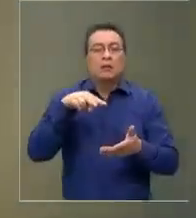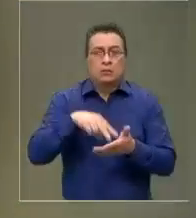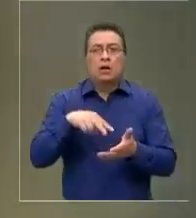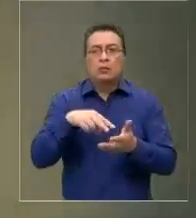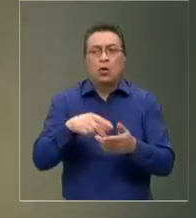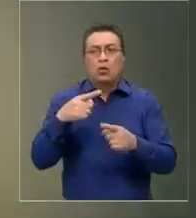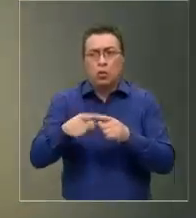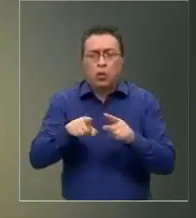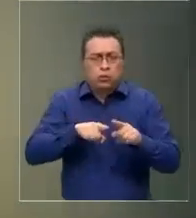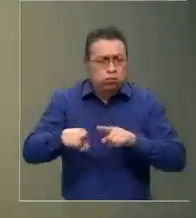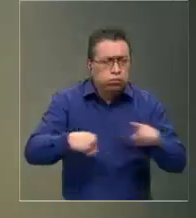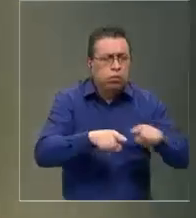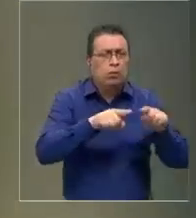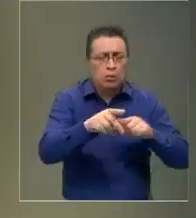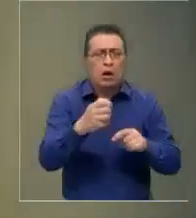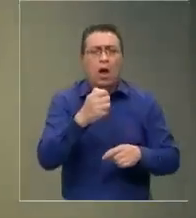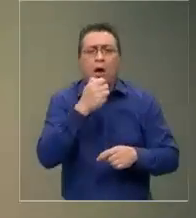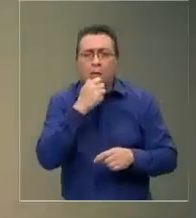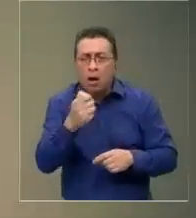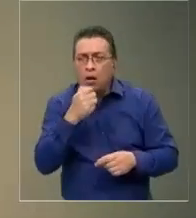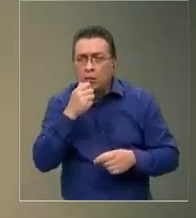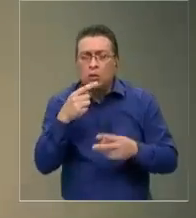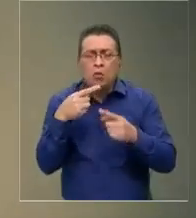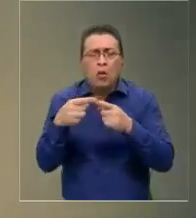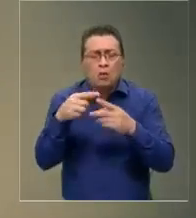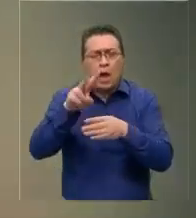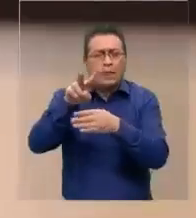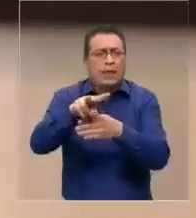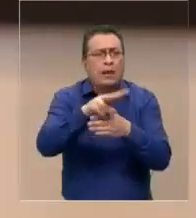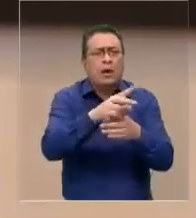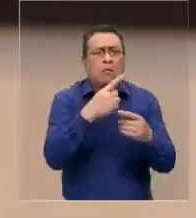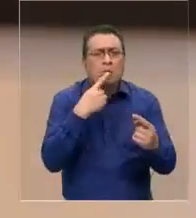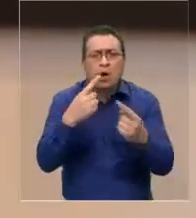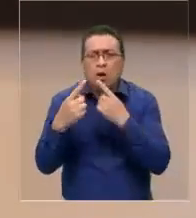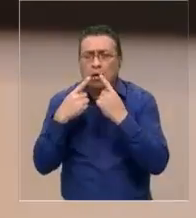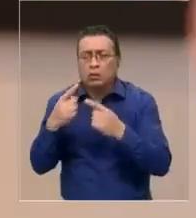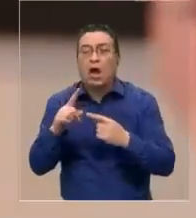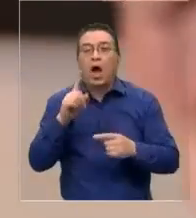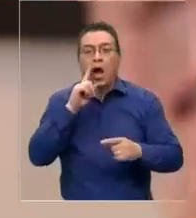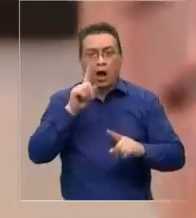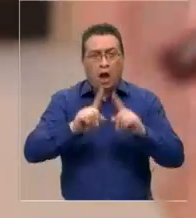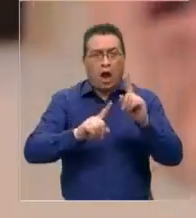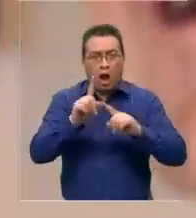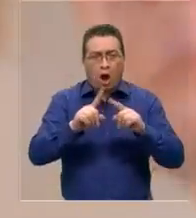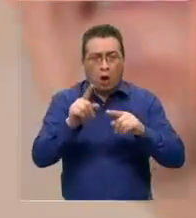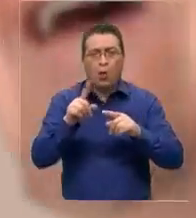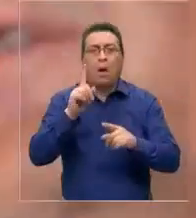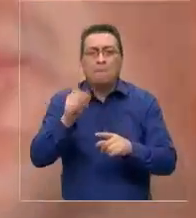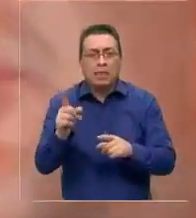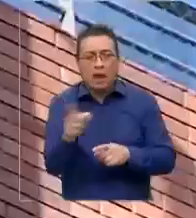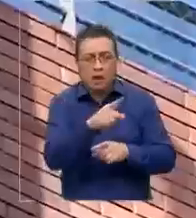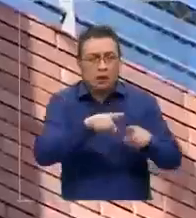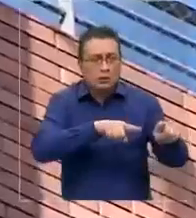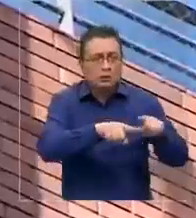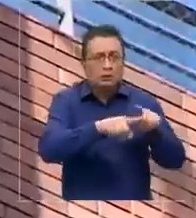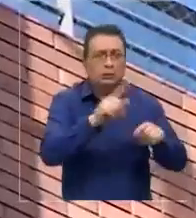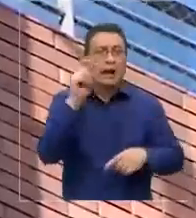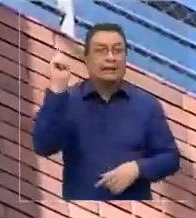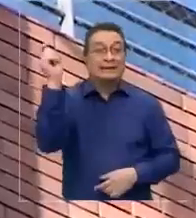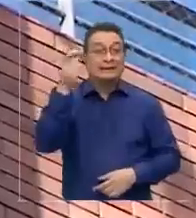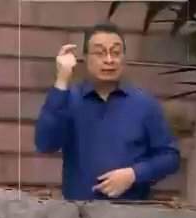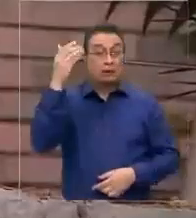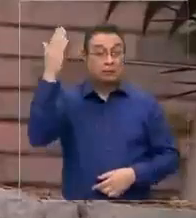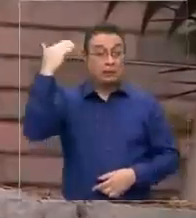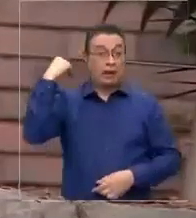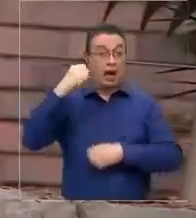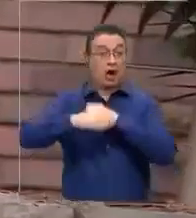múltiples peritajes y la entrevista a medio centenar de testigos. Hay algunas pericias que fueron realizadas en el mes de septiembre